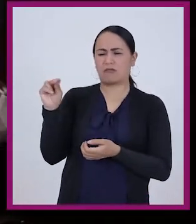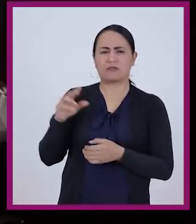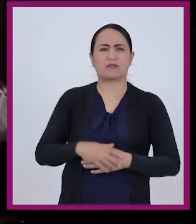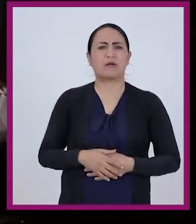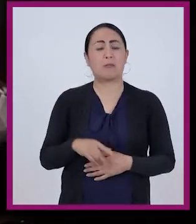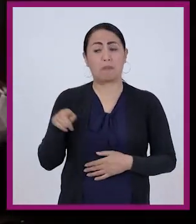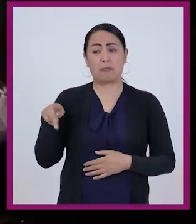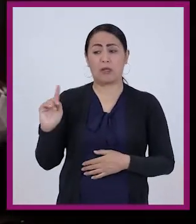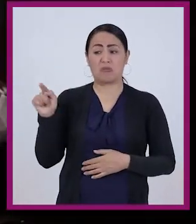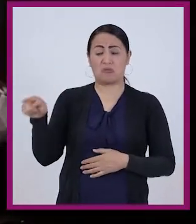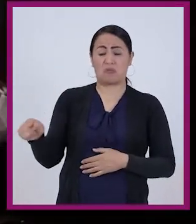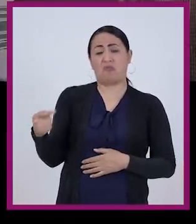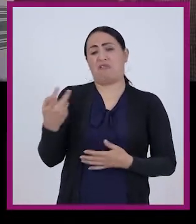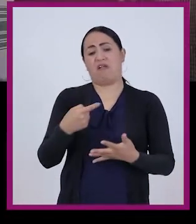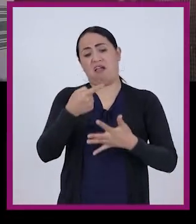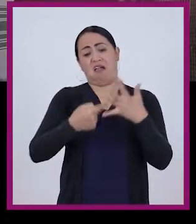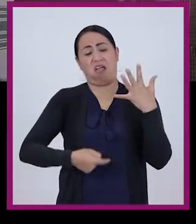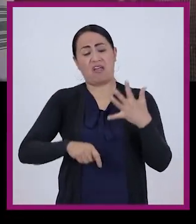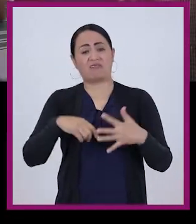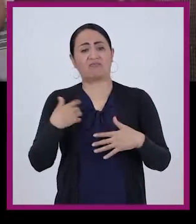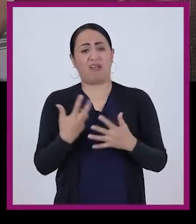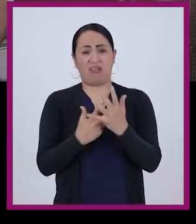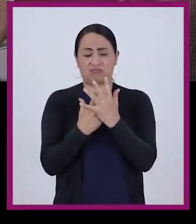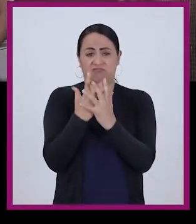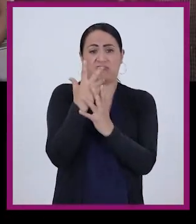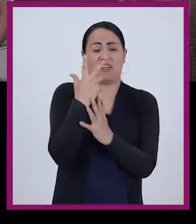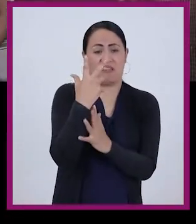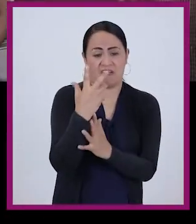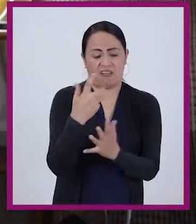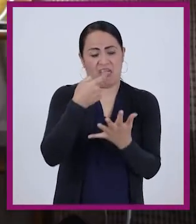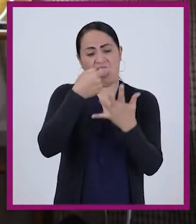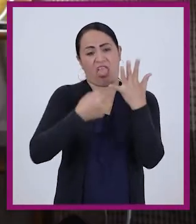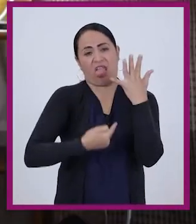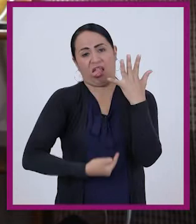No, no, tú nada más aplicas el Lady Perfecciones.